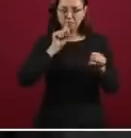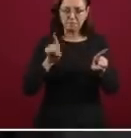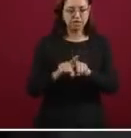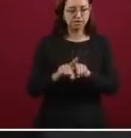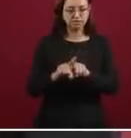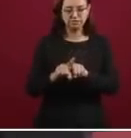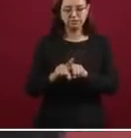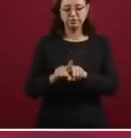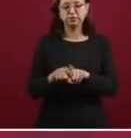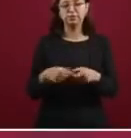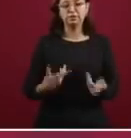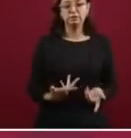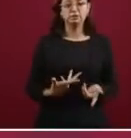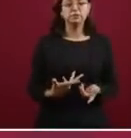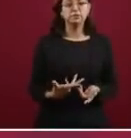ese es el libro